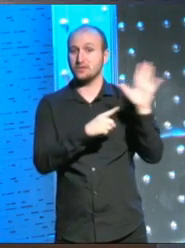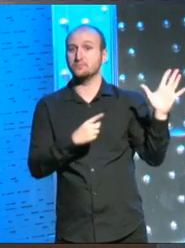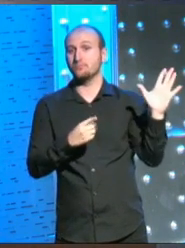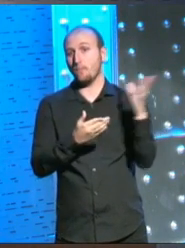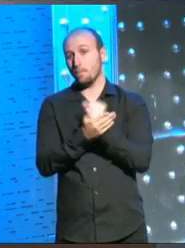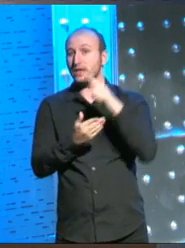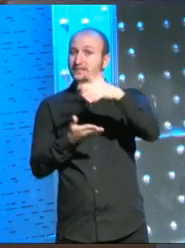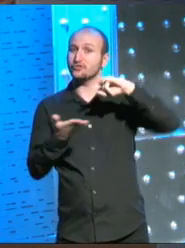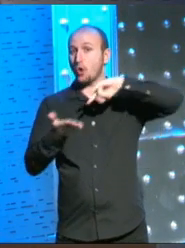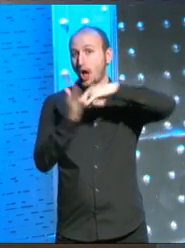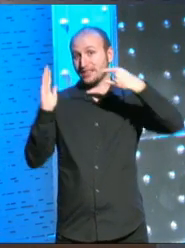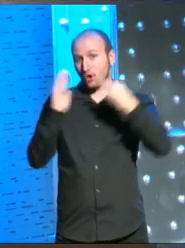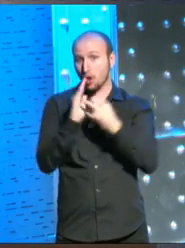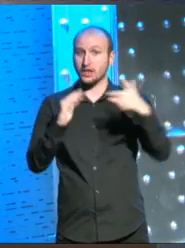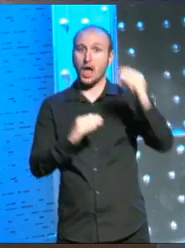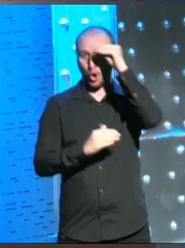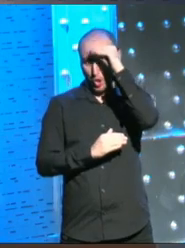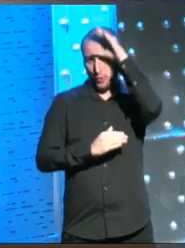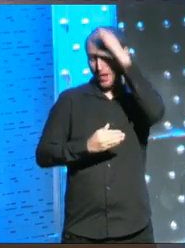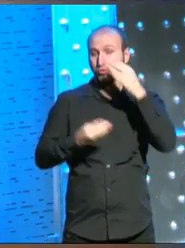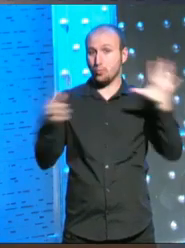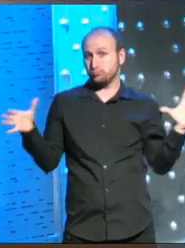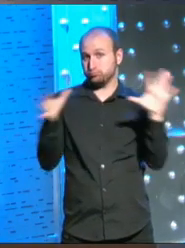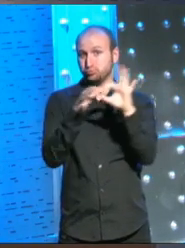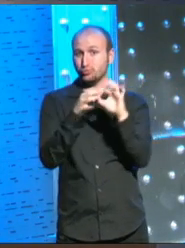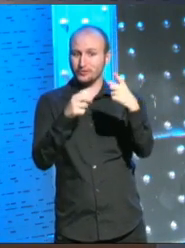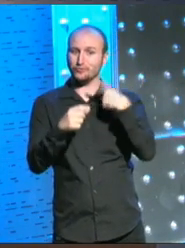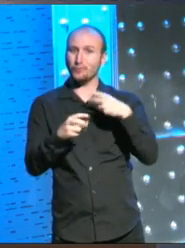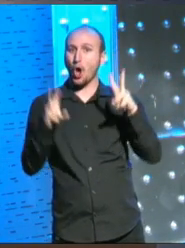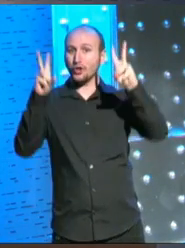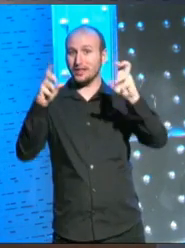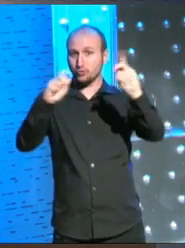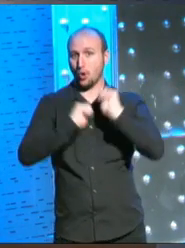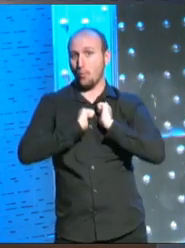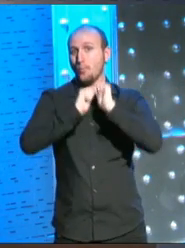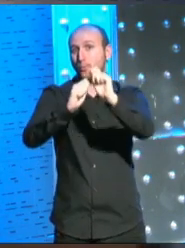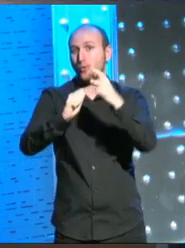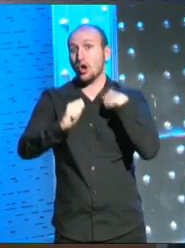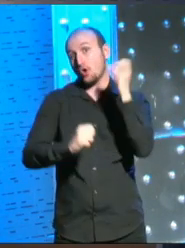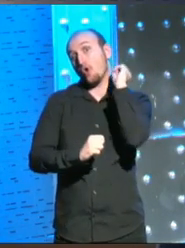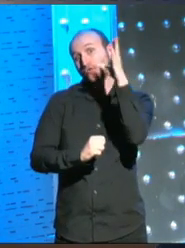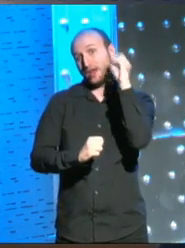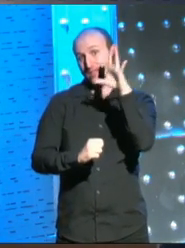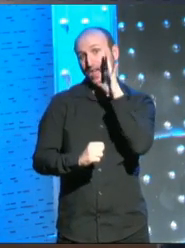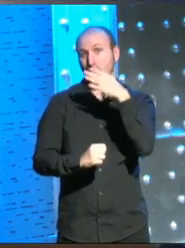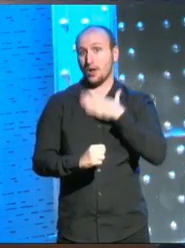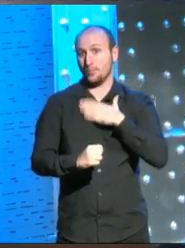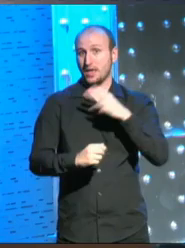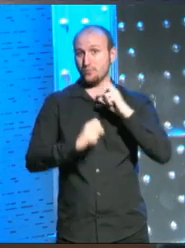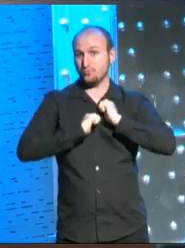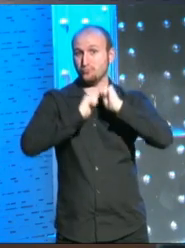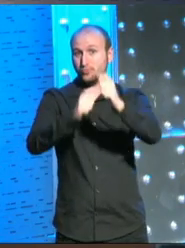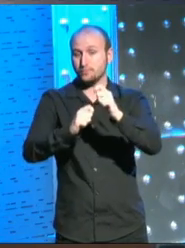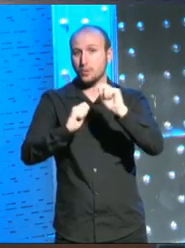una tecnología al servicio del conocimiento, que es un poco el título que he puesto yo a mi charla, ¿no? Que sea una charla, si me